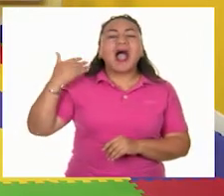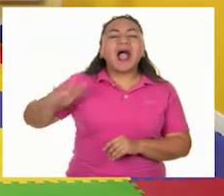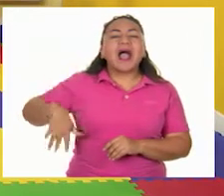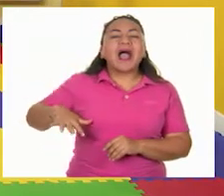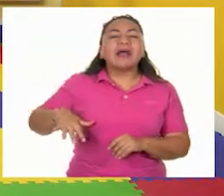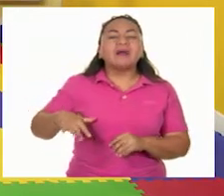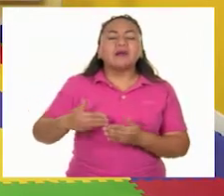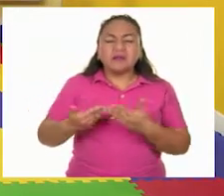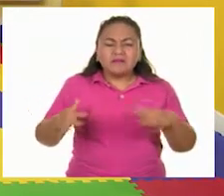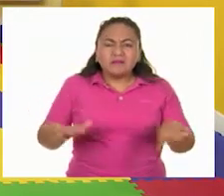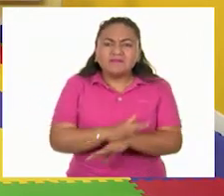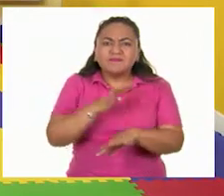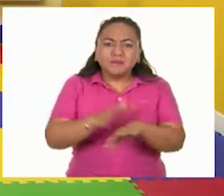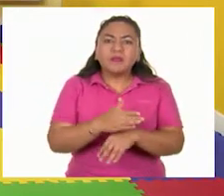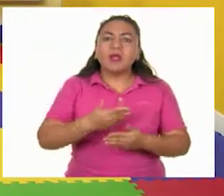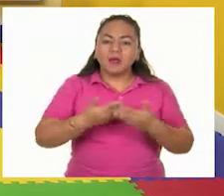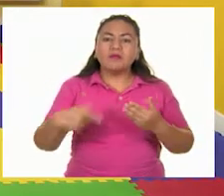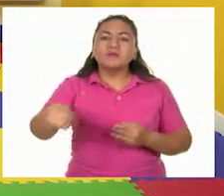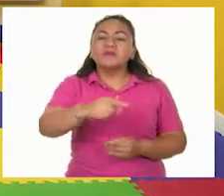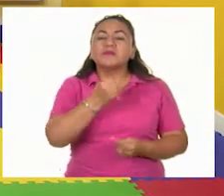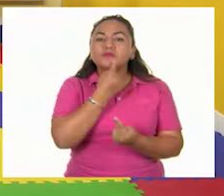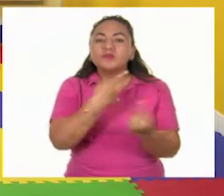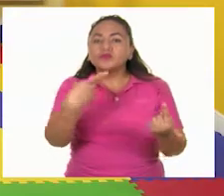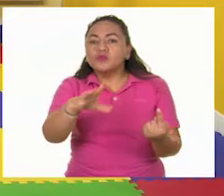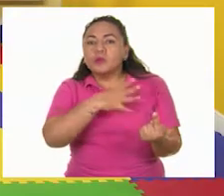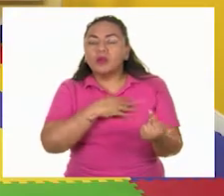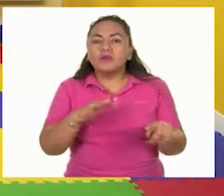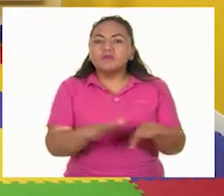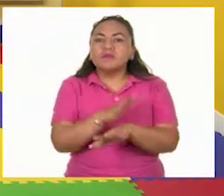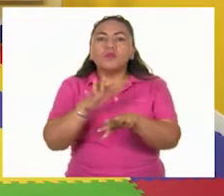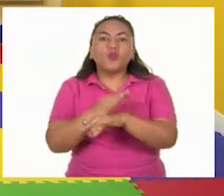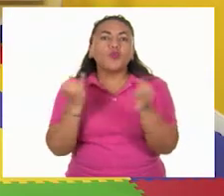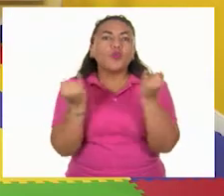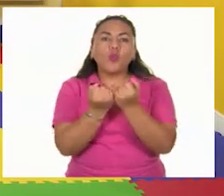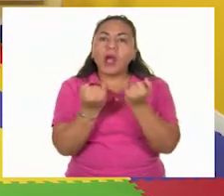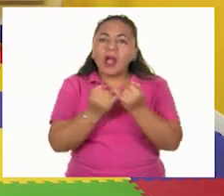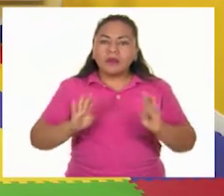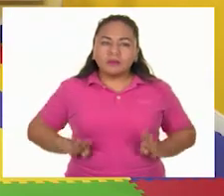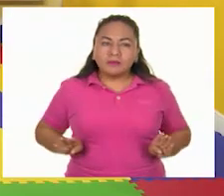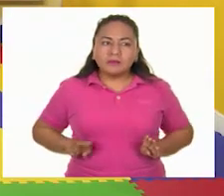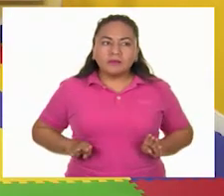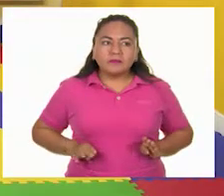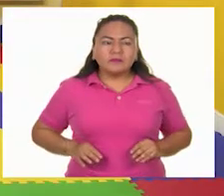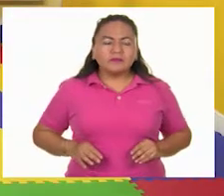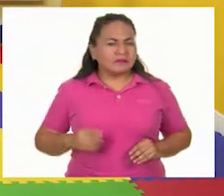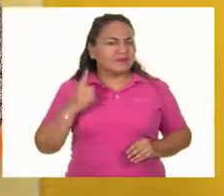han modificado la conducta de su hija o hijo. También es importante...